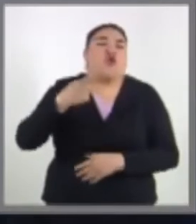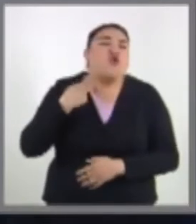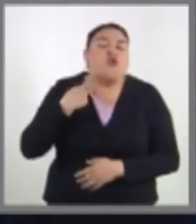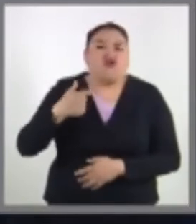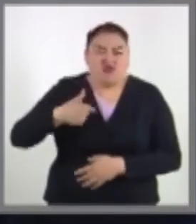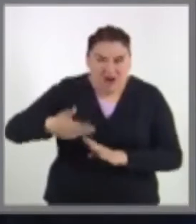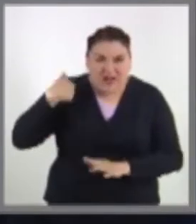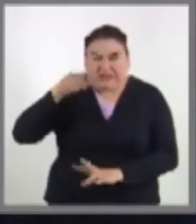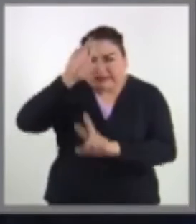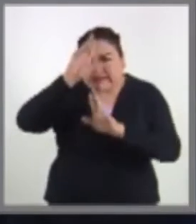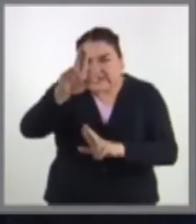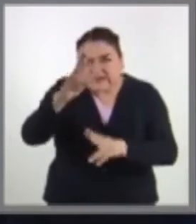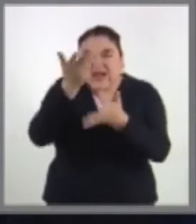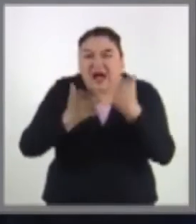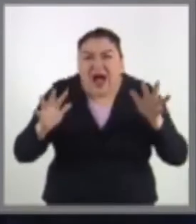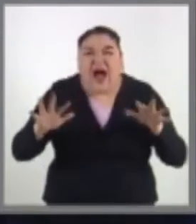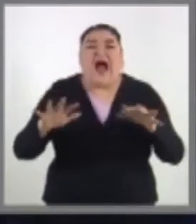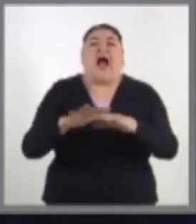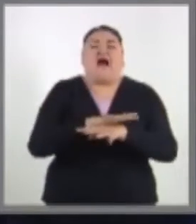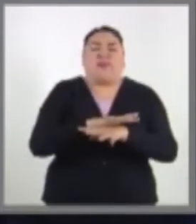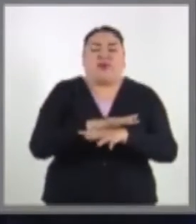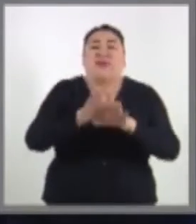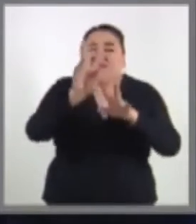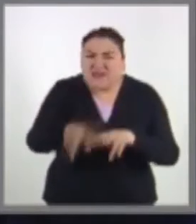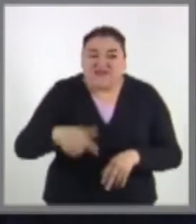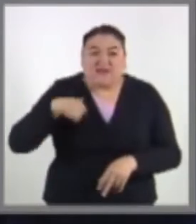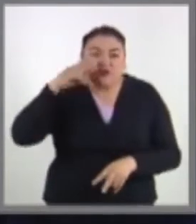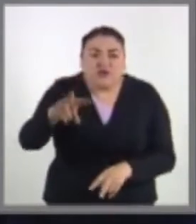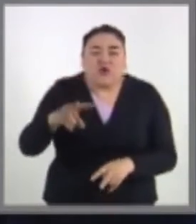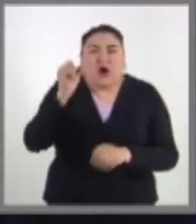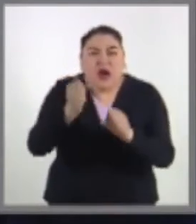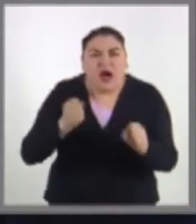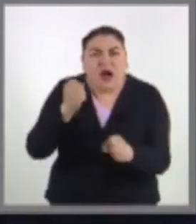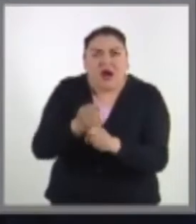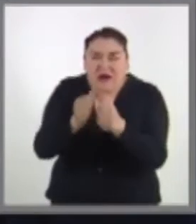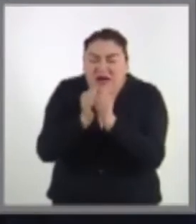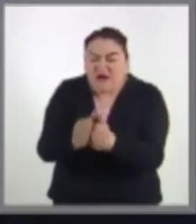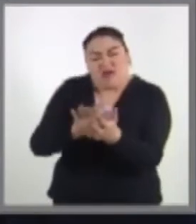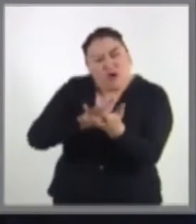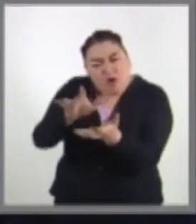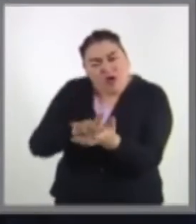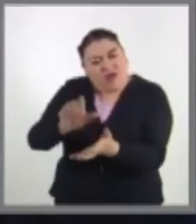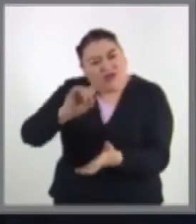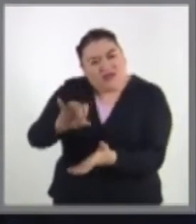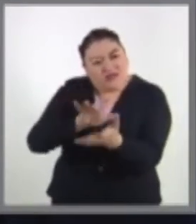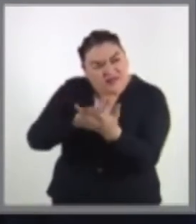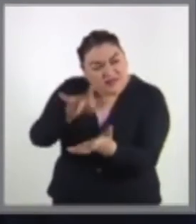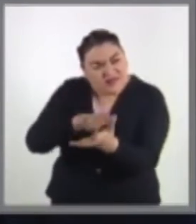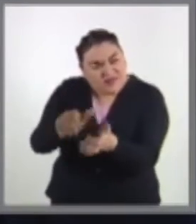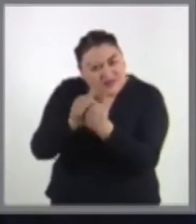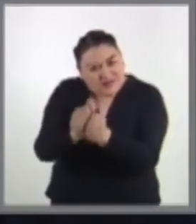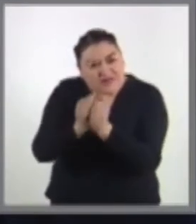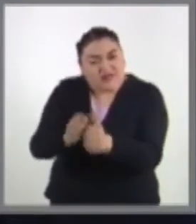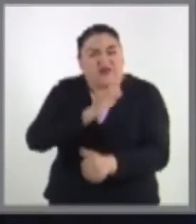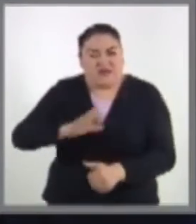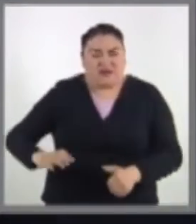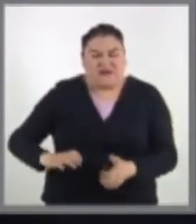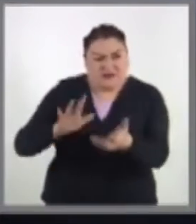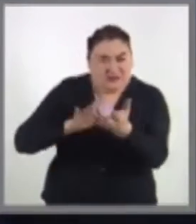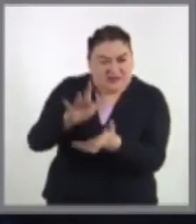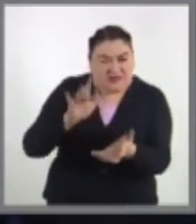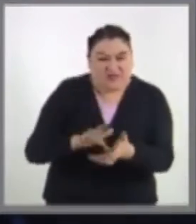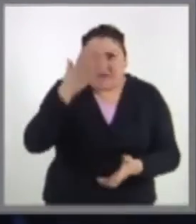admiré. No lo hace el político al que yo seguí durante mucho tiempo, apoyé y trabajé para su candidatura.